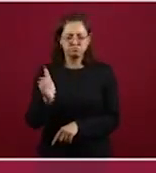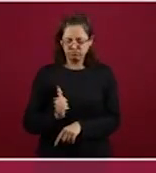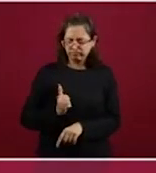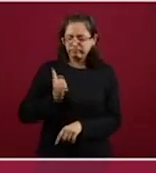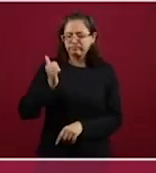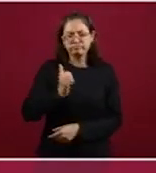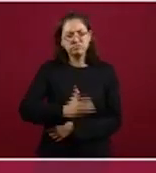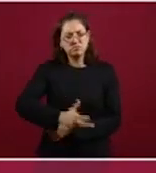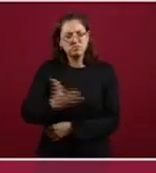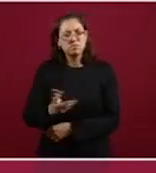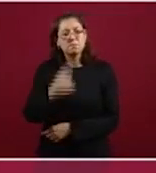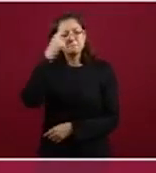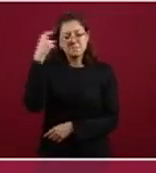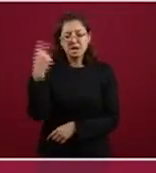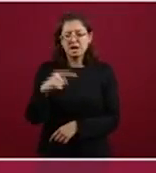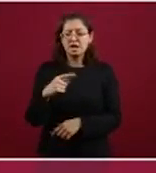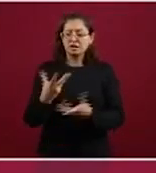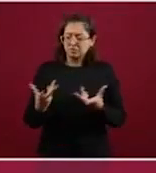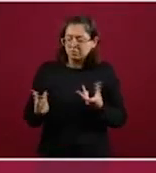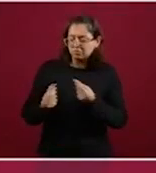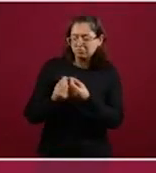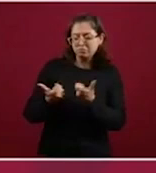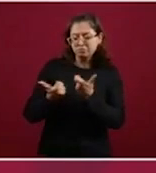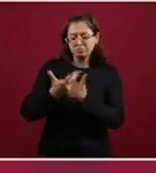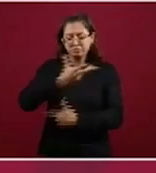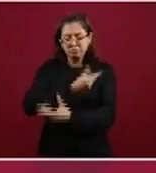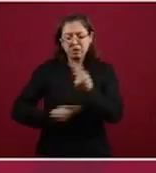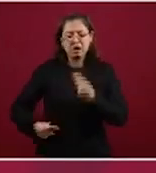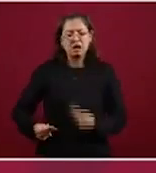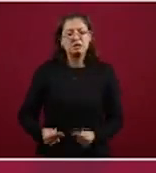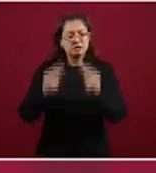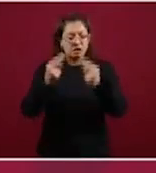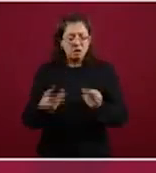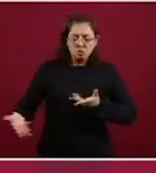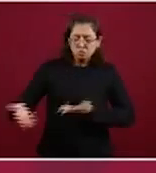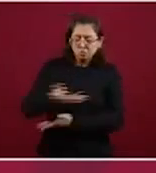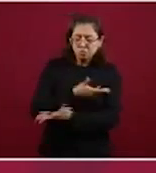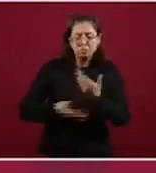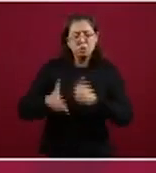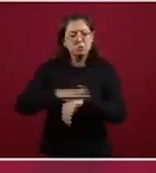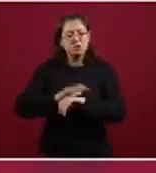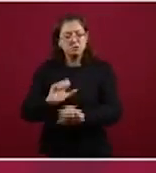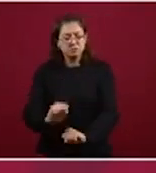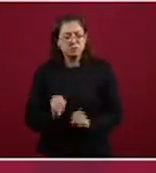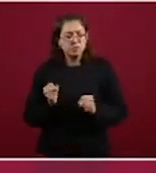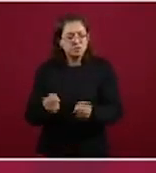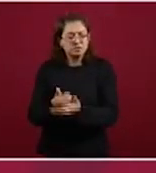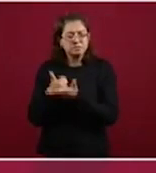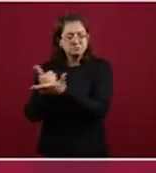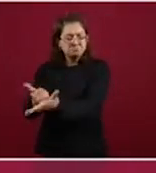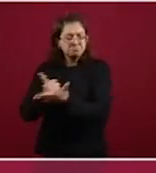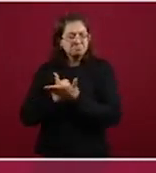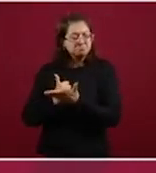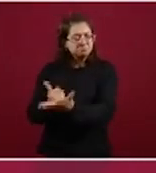cabo para fortalecer nuestro comercio y que nos ayudemos mutuamente